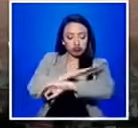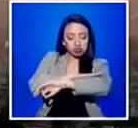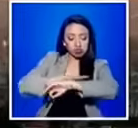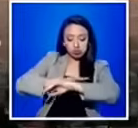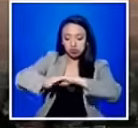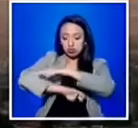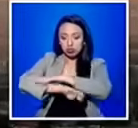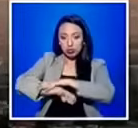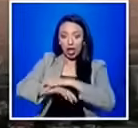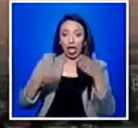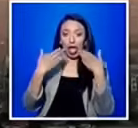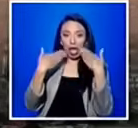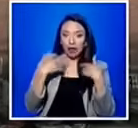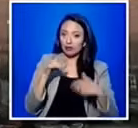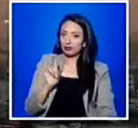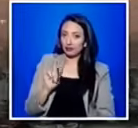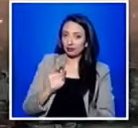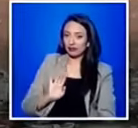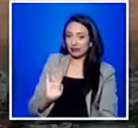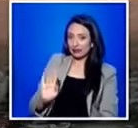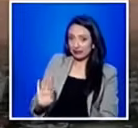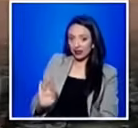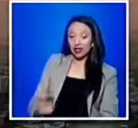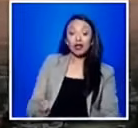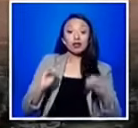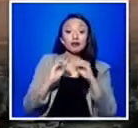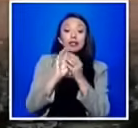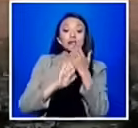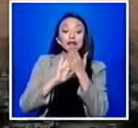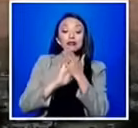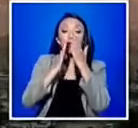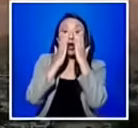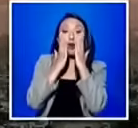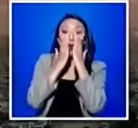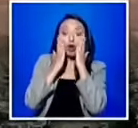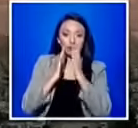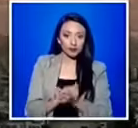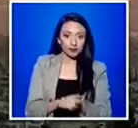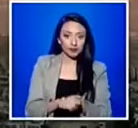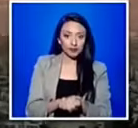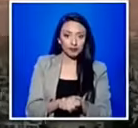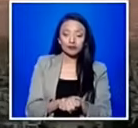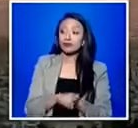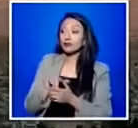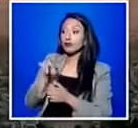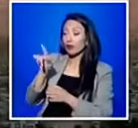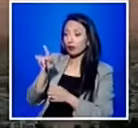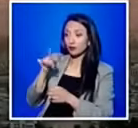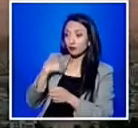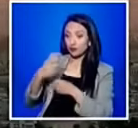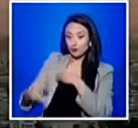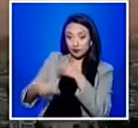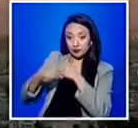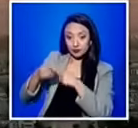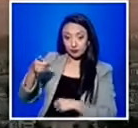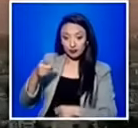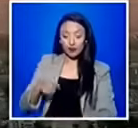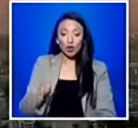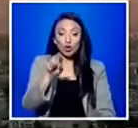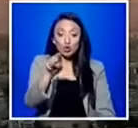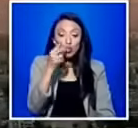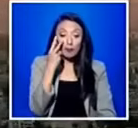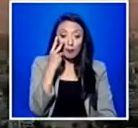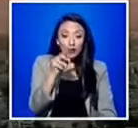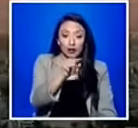que no les dé más calor, mis vecinos, y sobre todo el bloqueador solar. Mira, yo te quería hacer esto, bueno, quería que ustedes